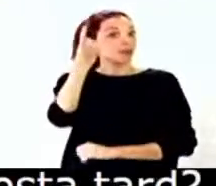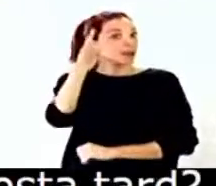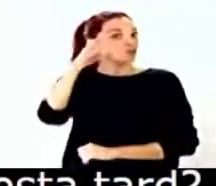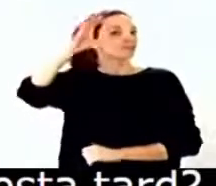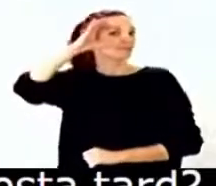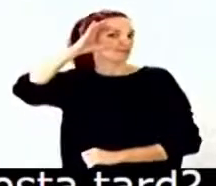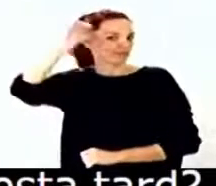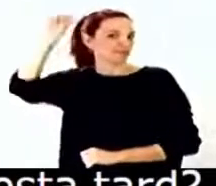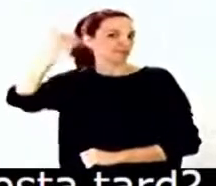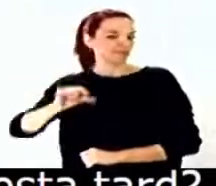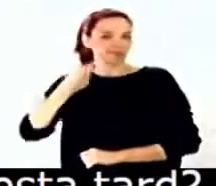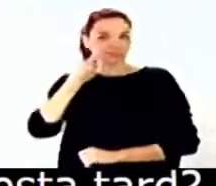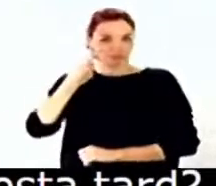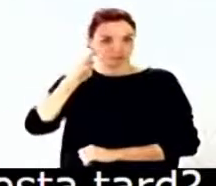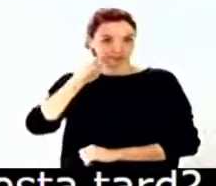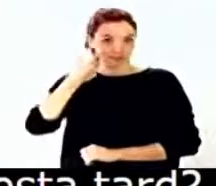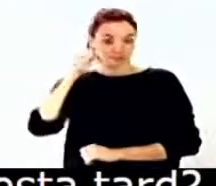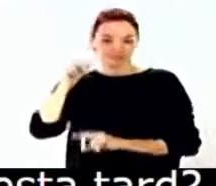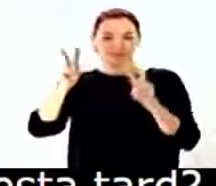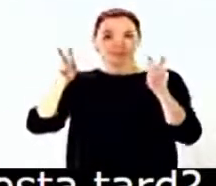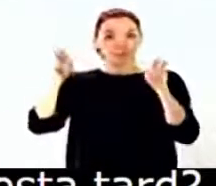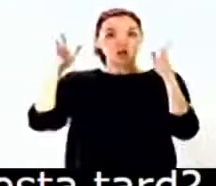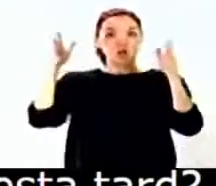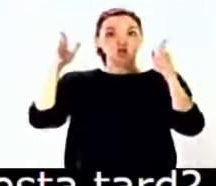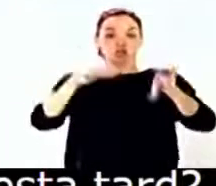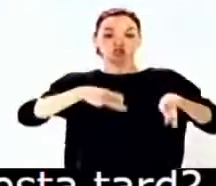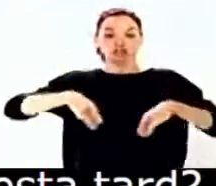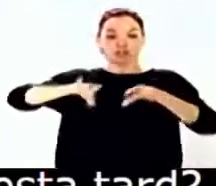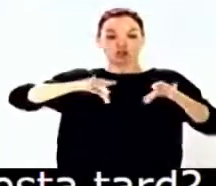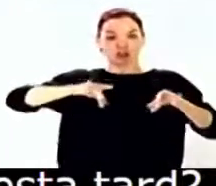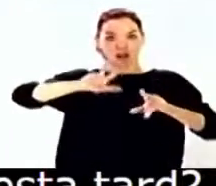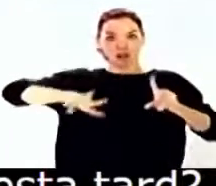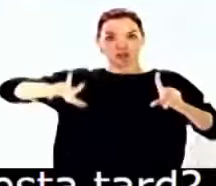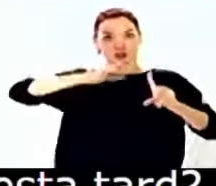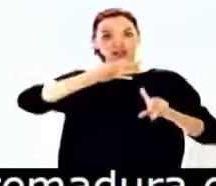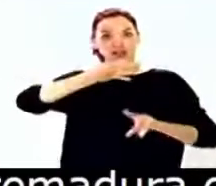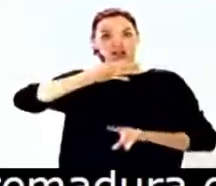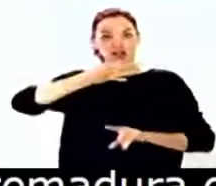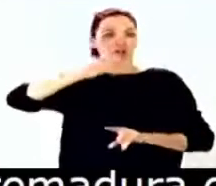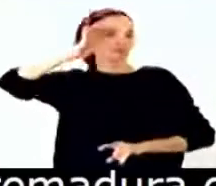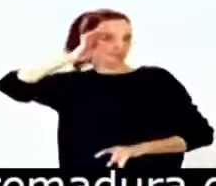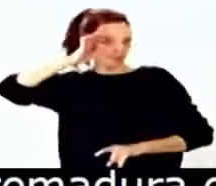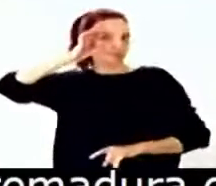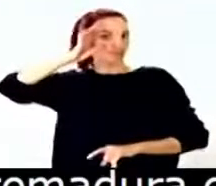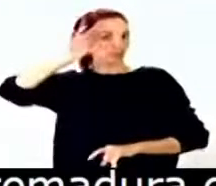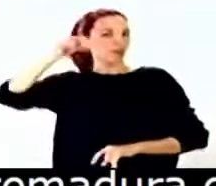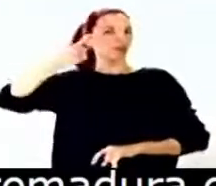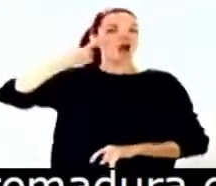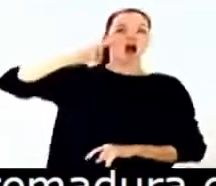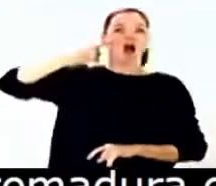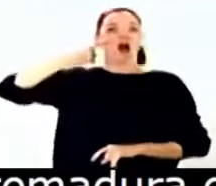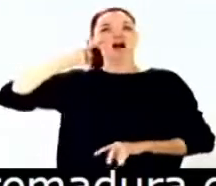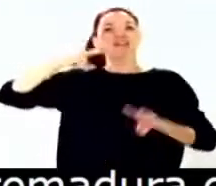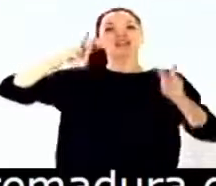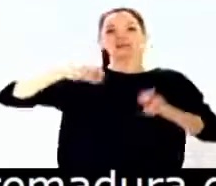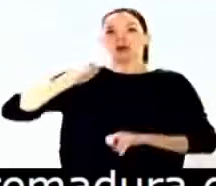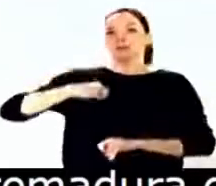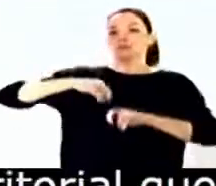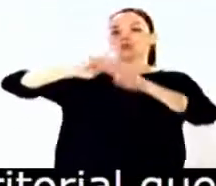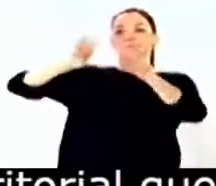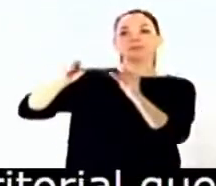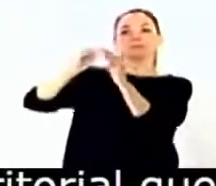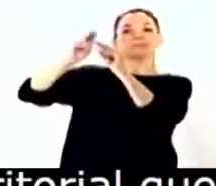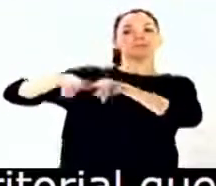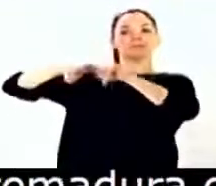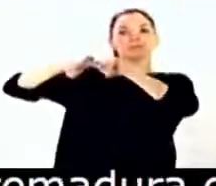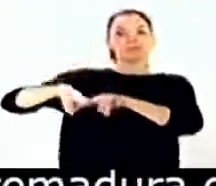precisamente en ese Consejo Interterritorial que hay esta tarde la valoración de ese tema, sobre todo porque lo que queremos